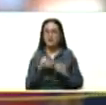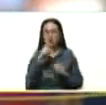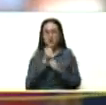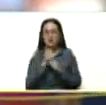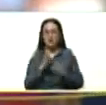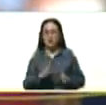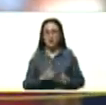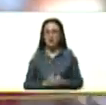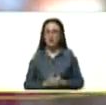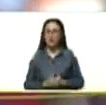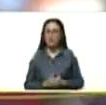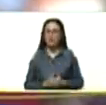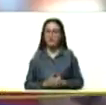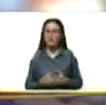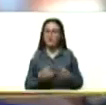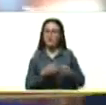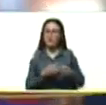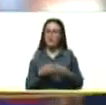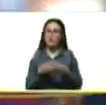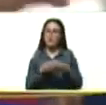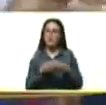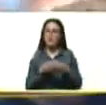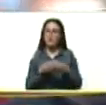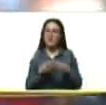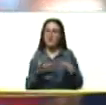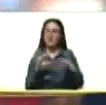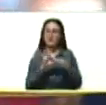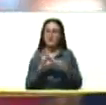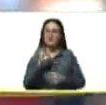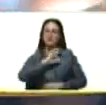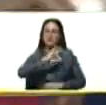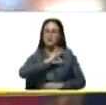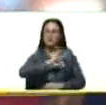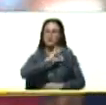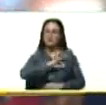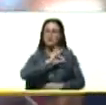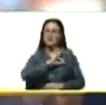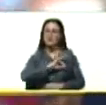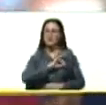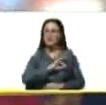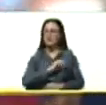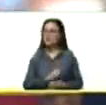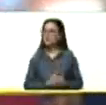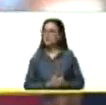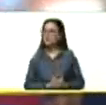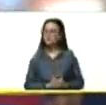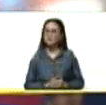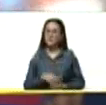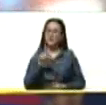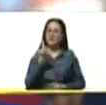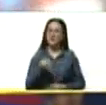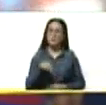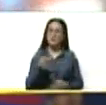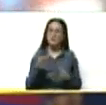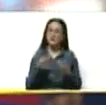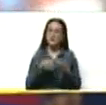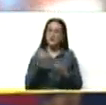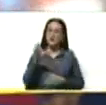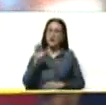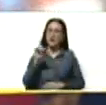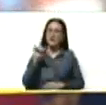trabajadores, con el Comité de Articulación Social, Odalis Monzón, y también con el camarada